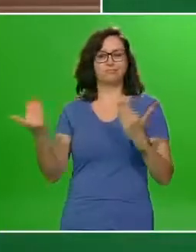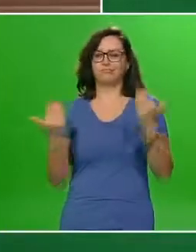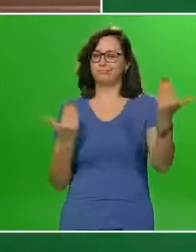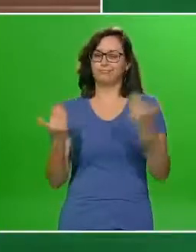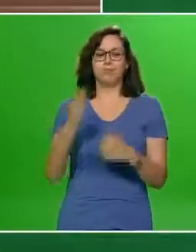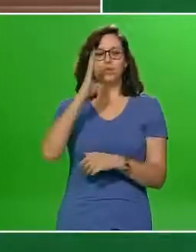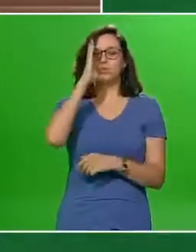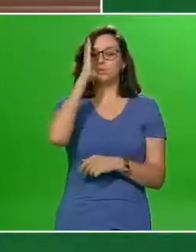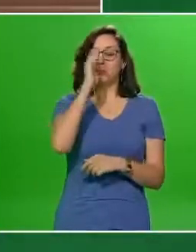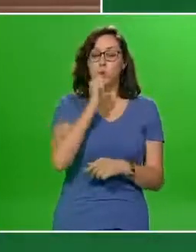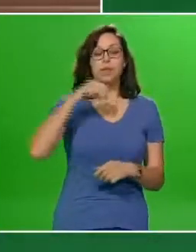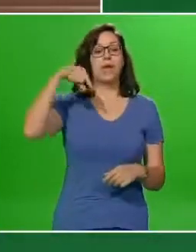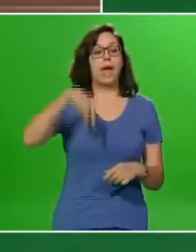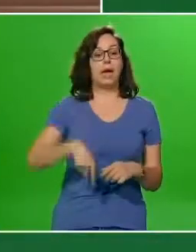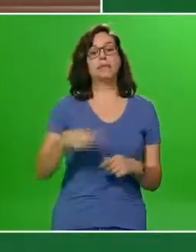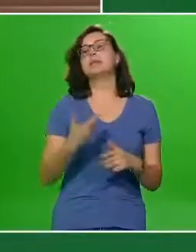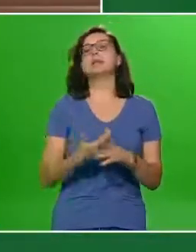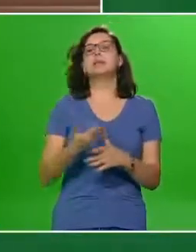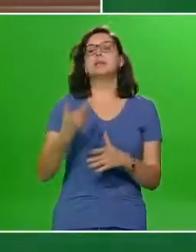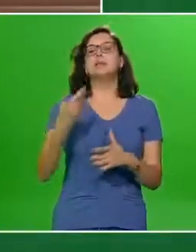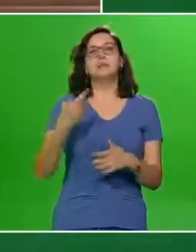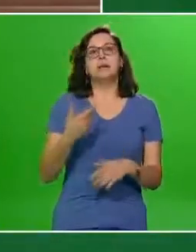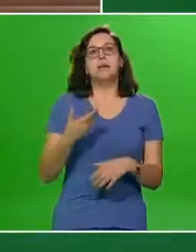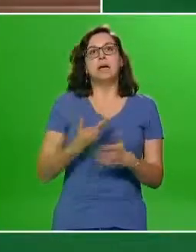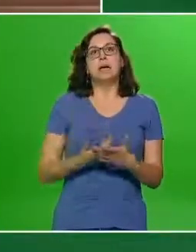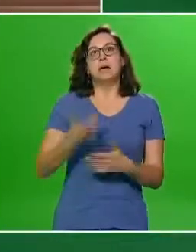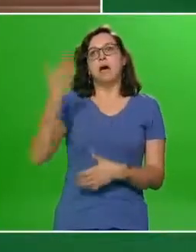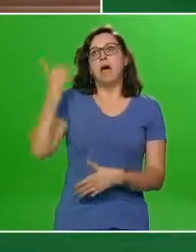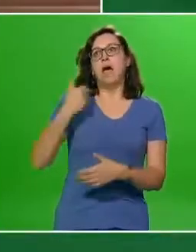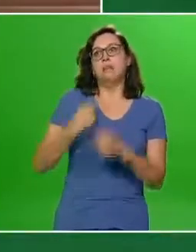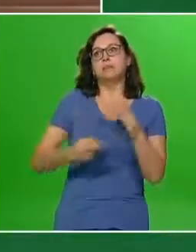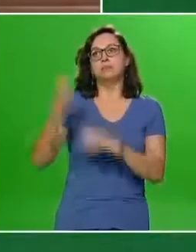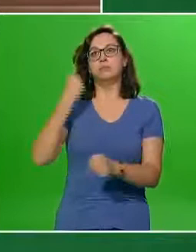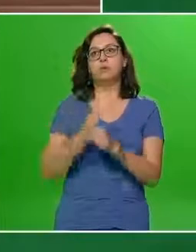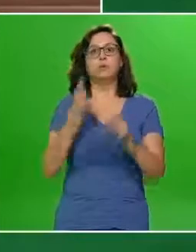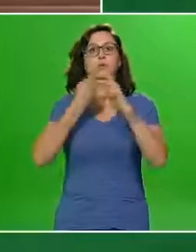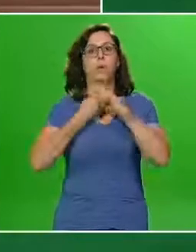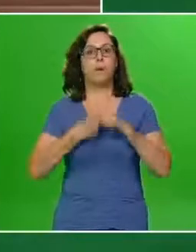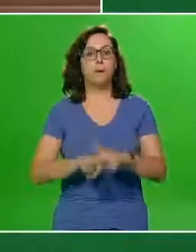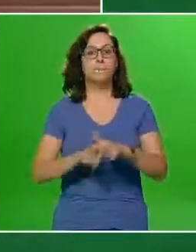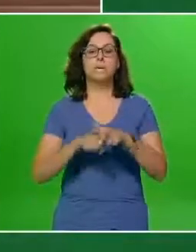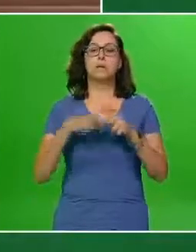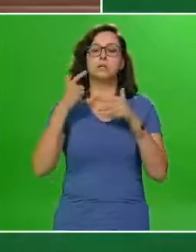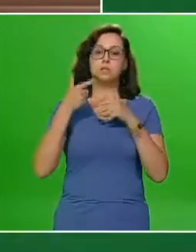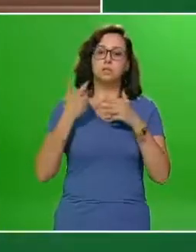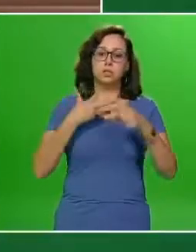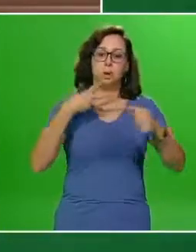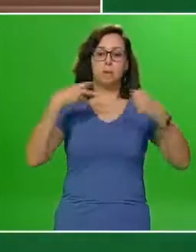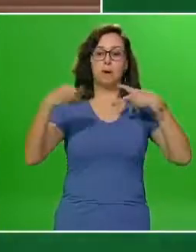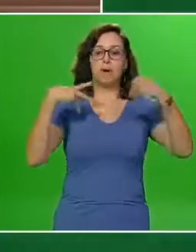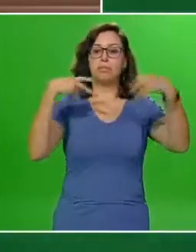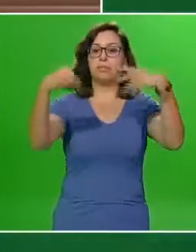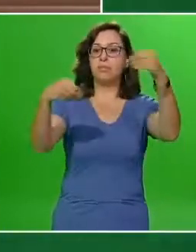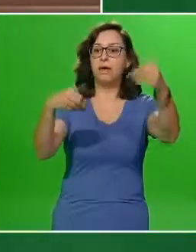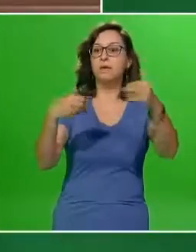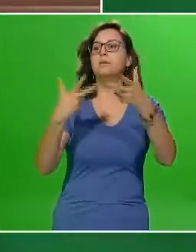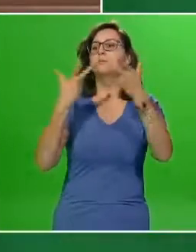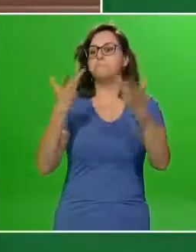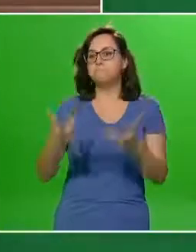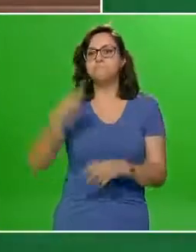hemos dicho desde el inicio de la pandemia, tenemos un sistema que ha favorecido la confirmación en los